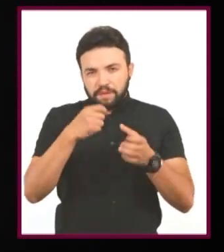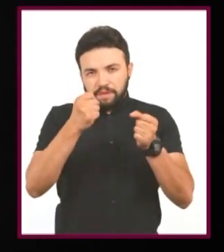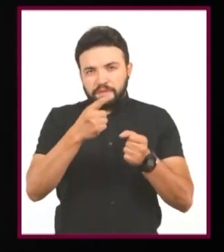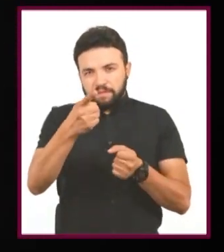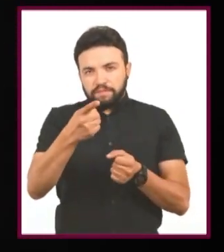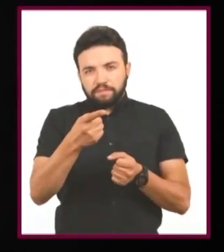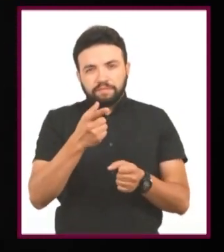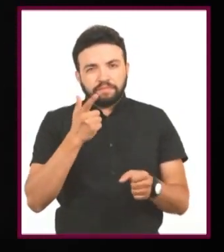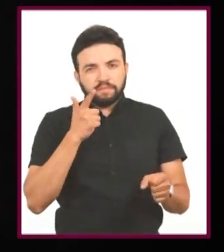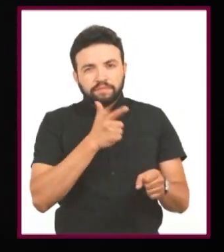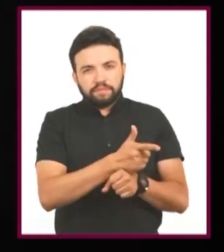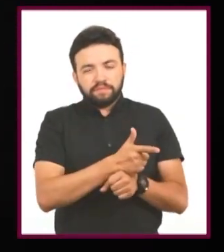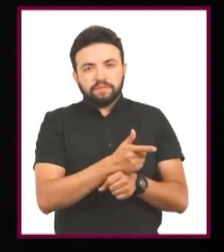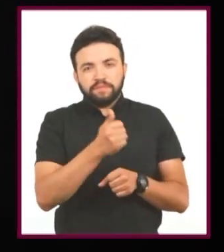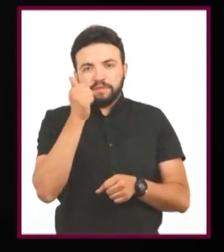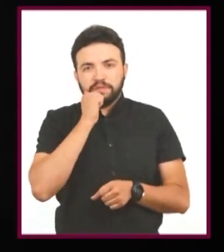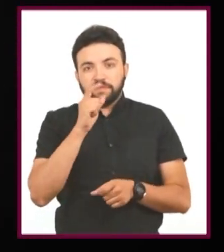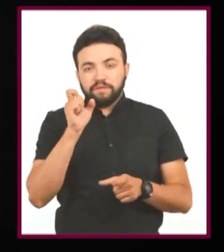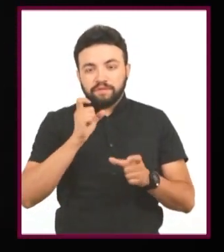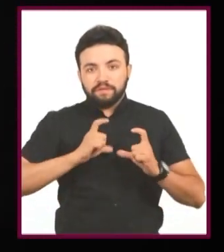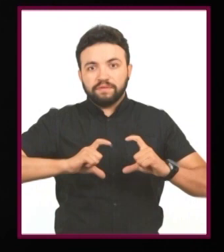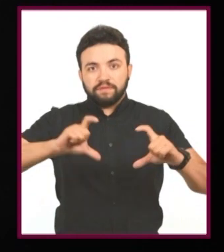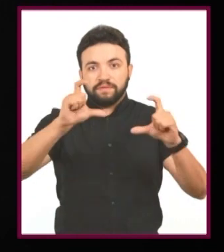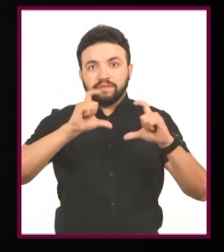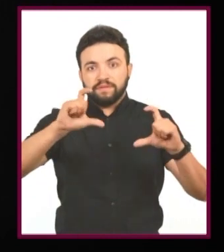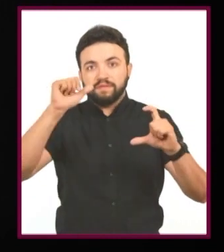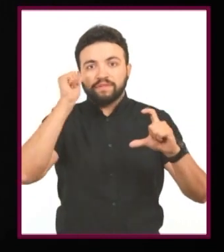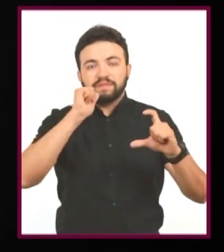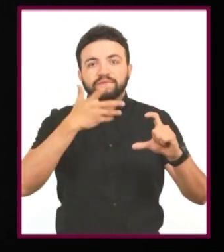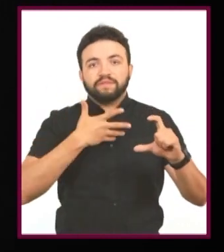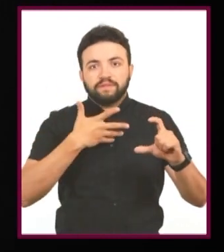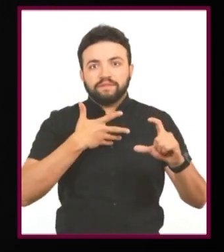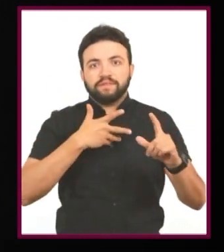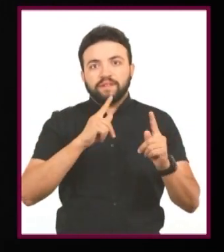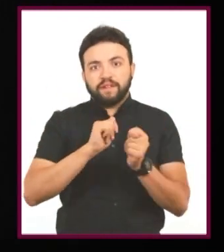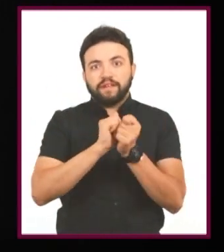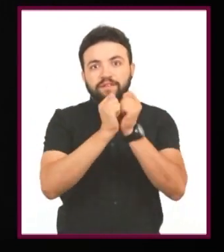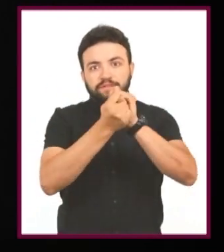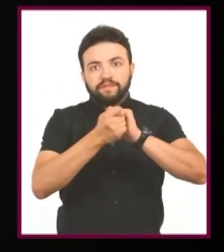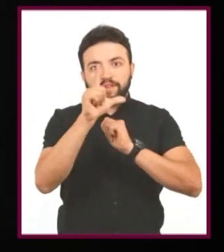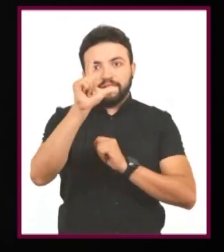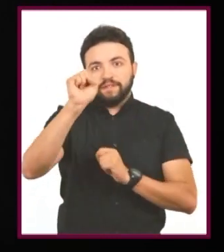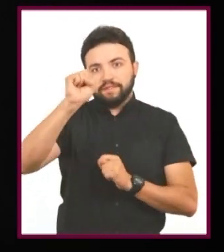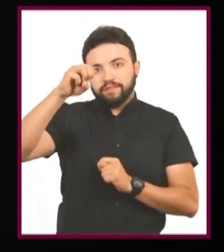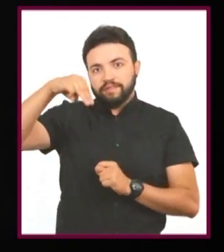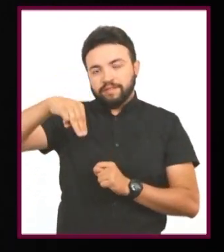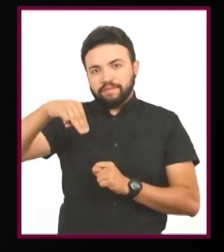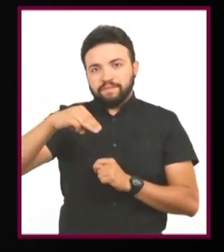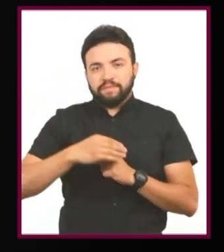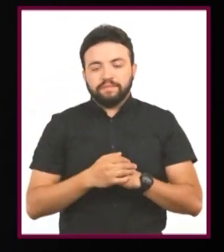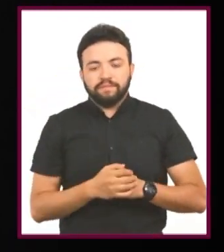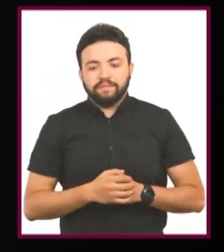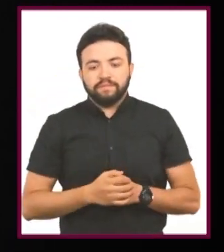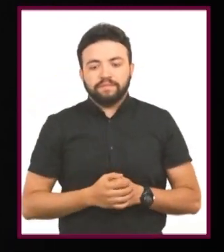Seguramente ustedes han notado que durante nuestro programa siempre tenemos traducción de lengua de señas mexicana.